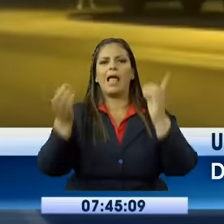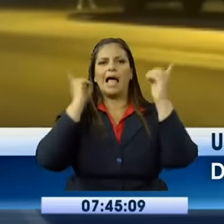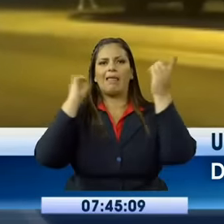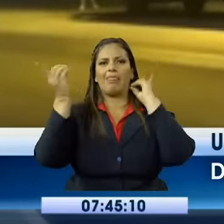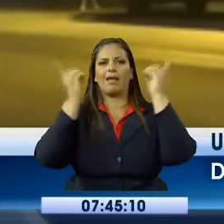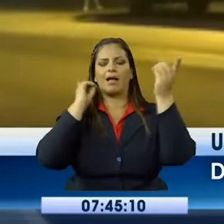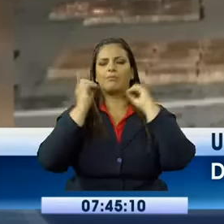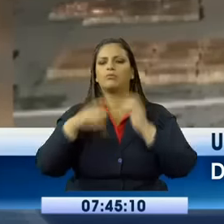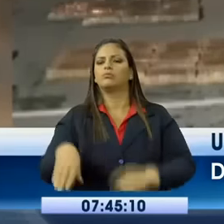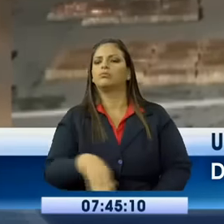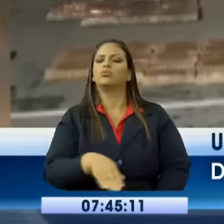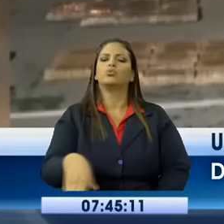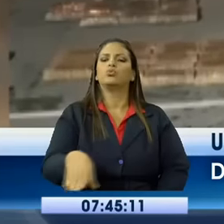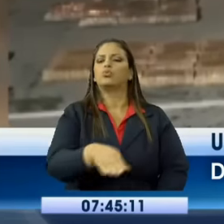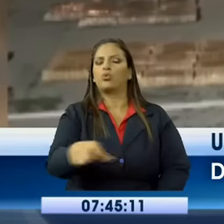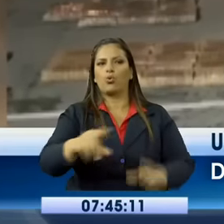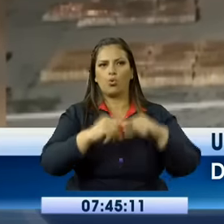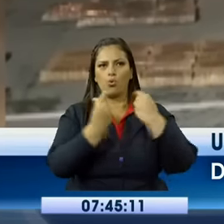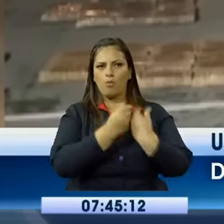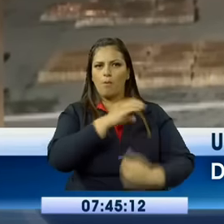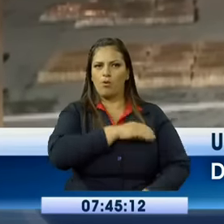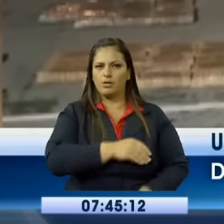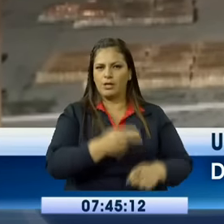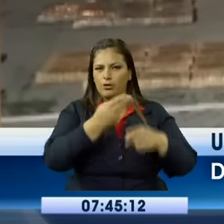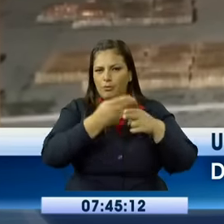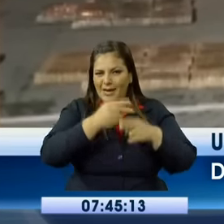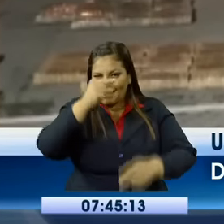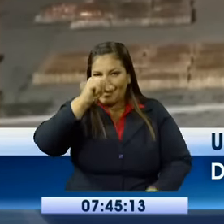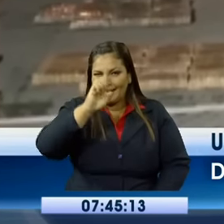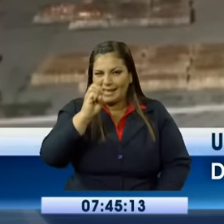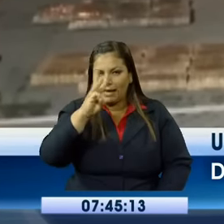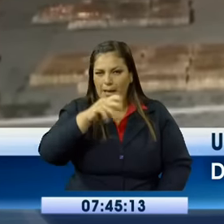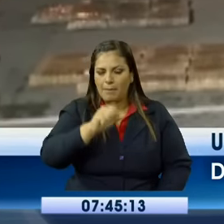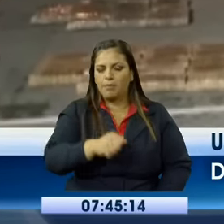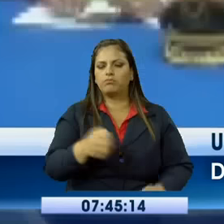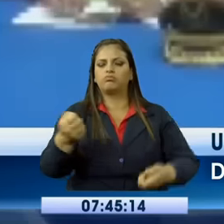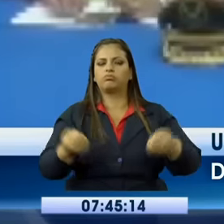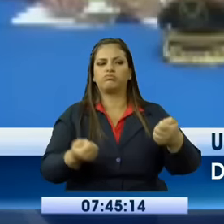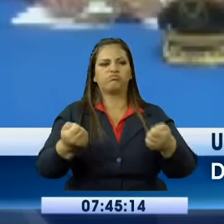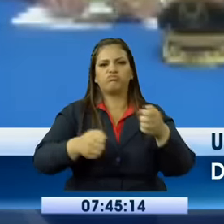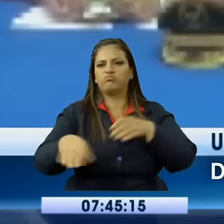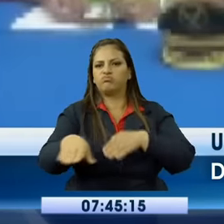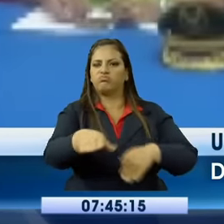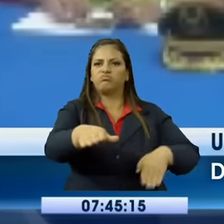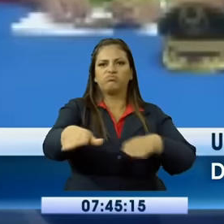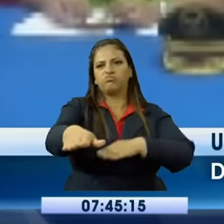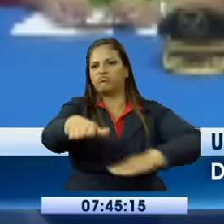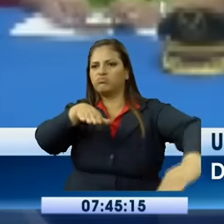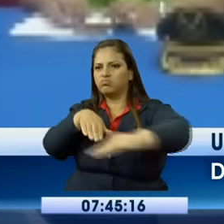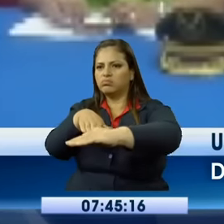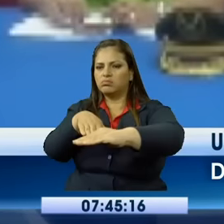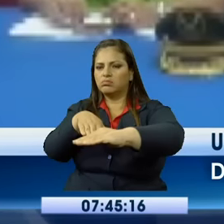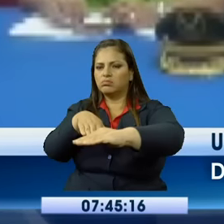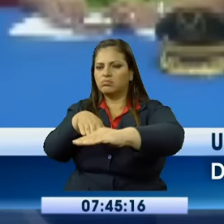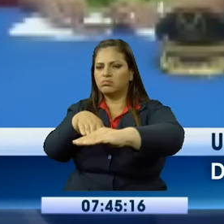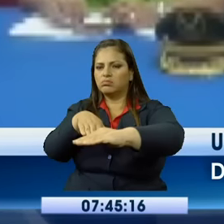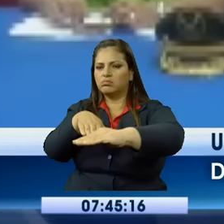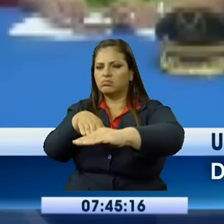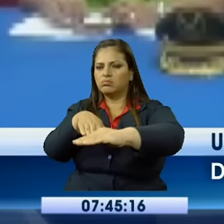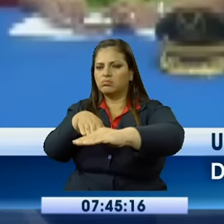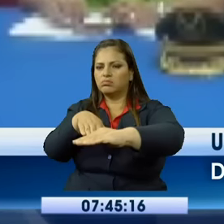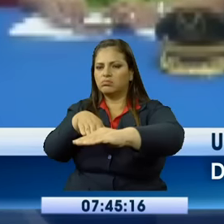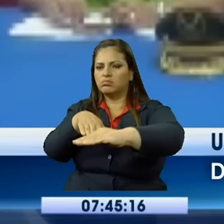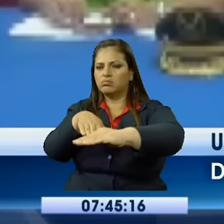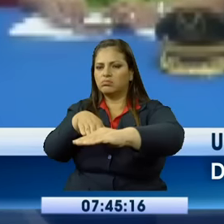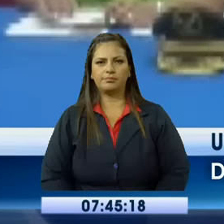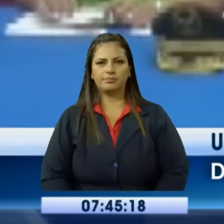policías del grupo GEMA le cerraron el paso y sin opción a fugar el chofer paró la marcha. Aprovechando todos estos eventos en donde está